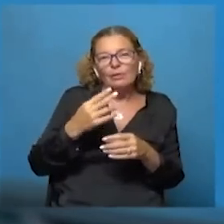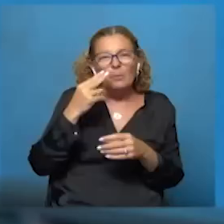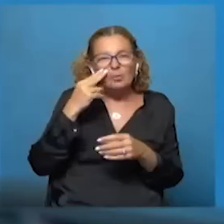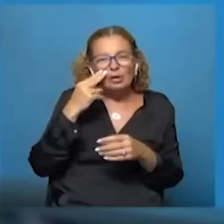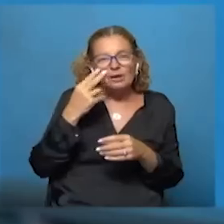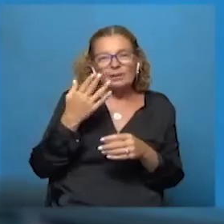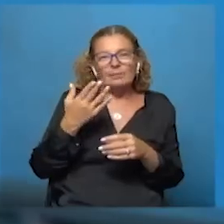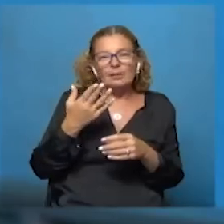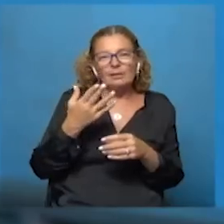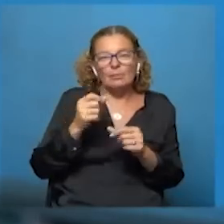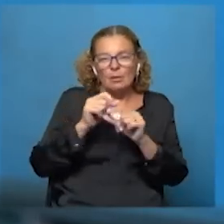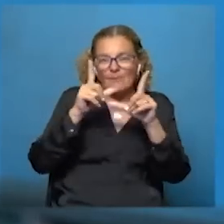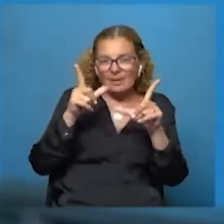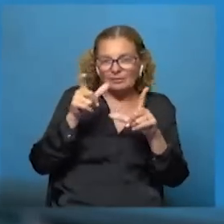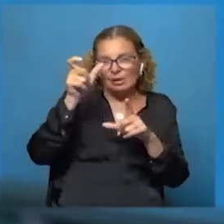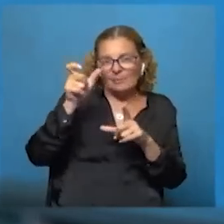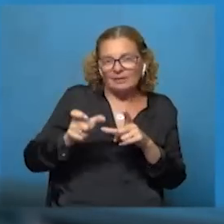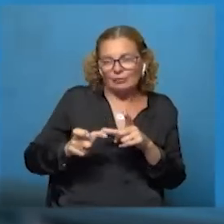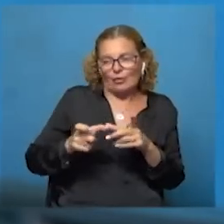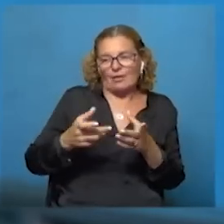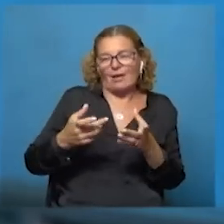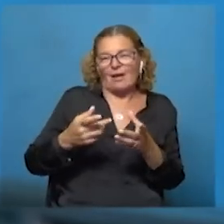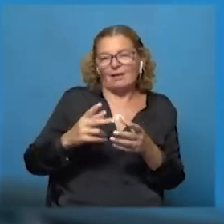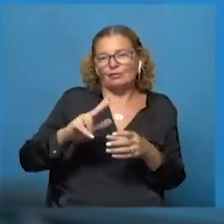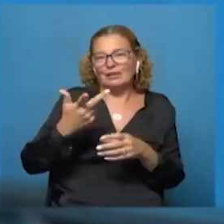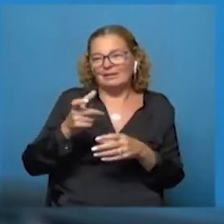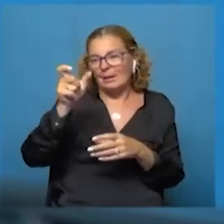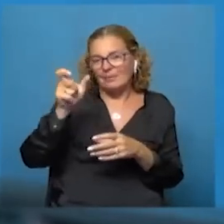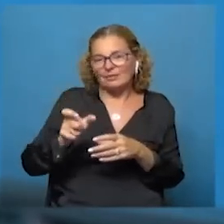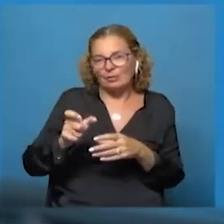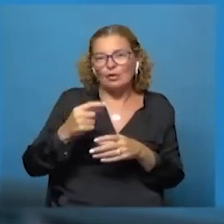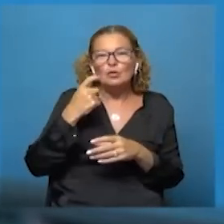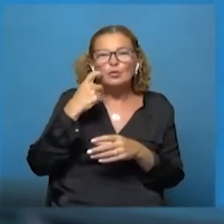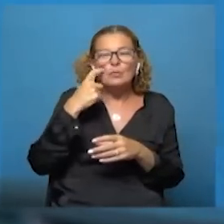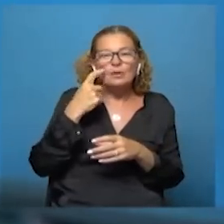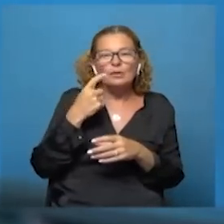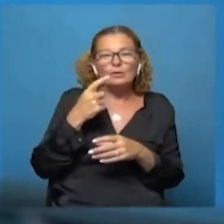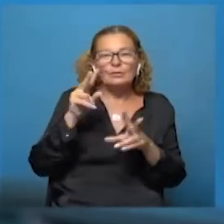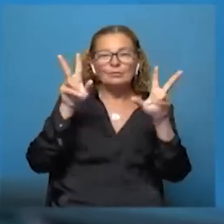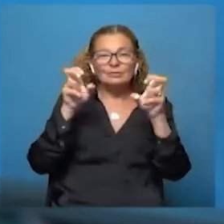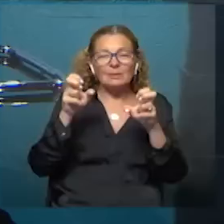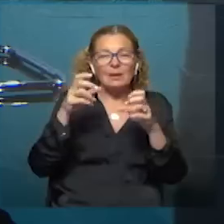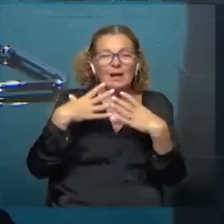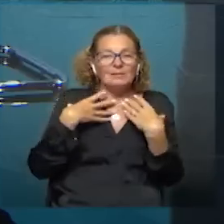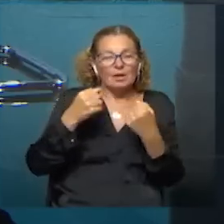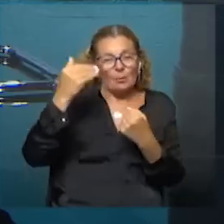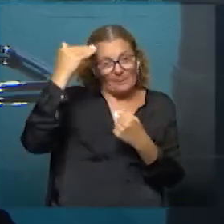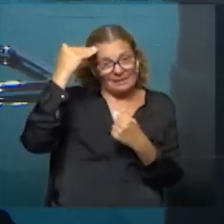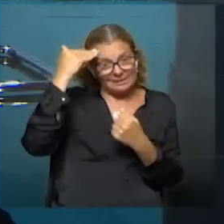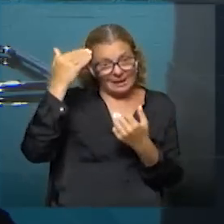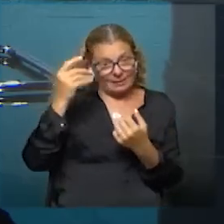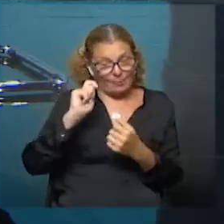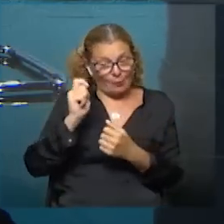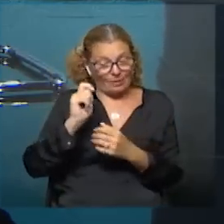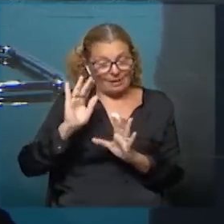hubo el impacto en las víctimas indirectas en los terceros afectados el número es un tema ya de Salud Mental pasa a ser de salud